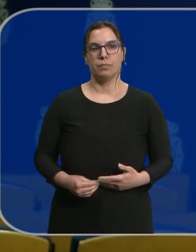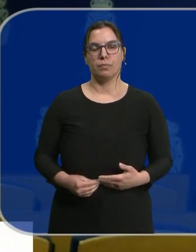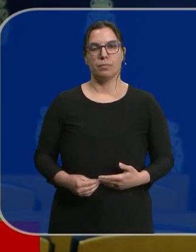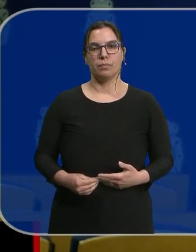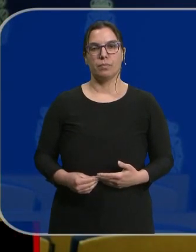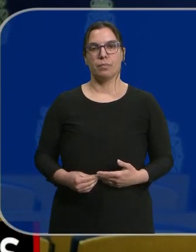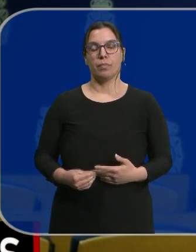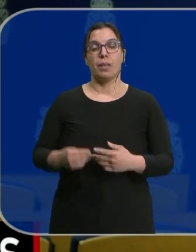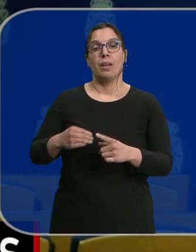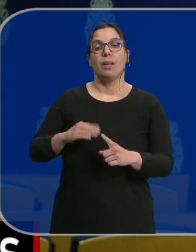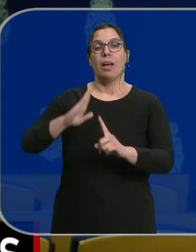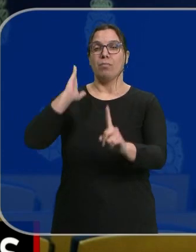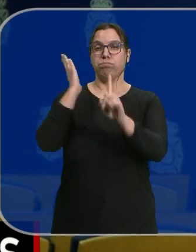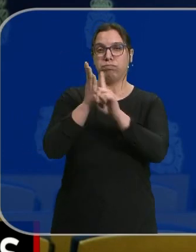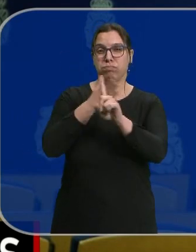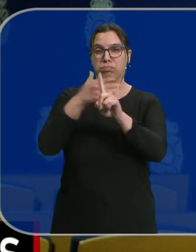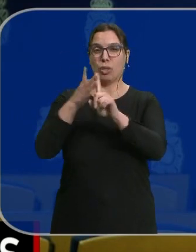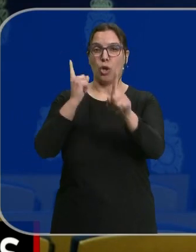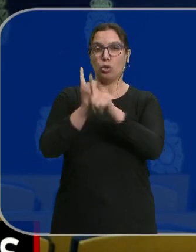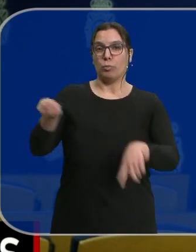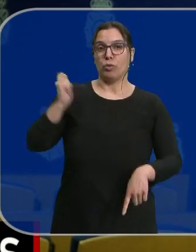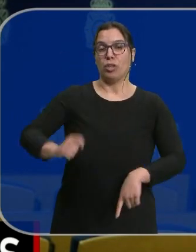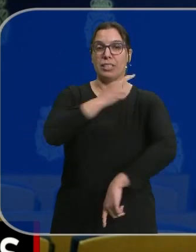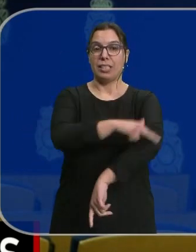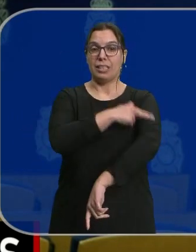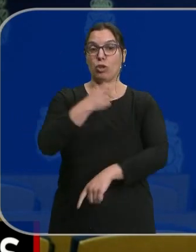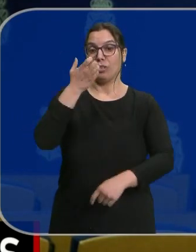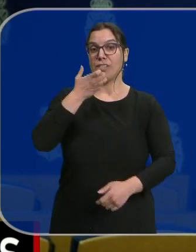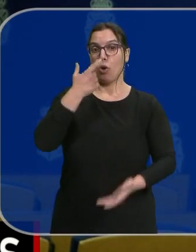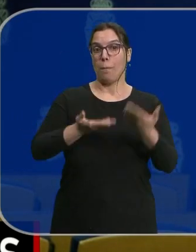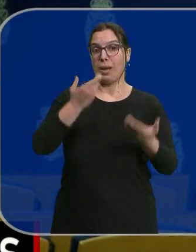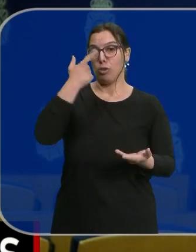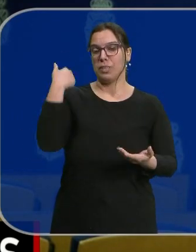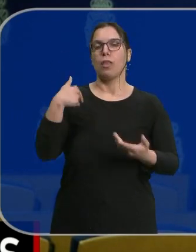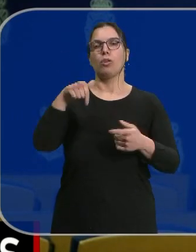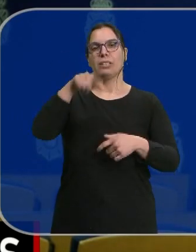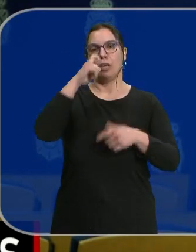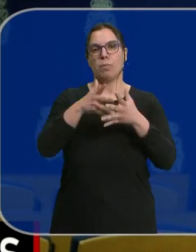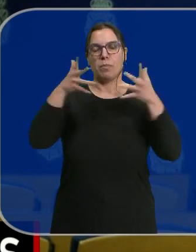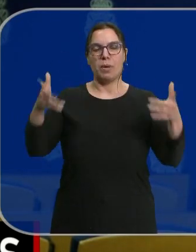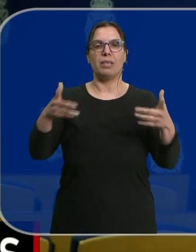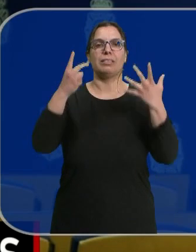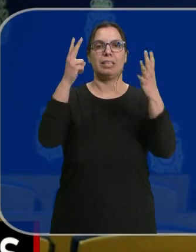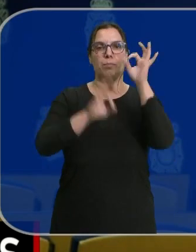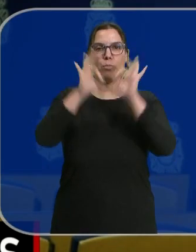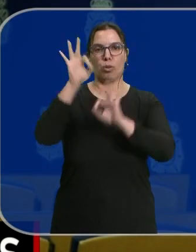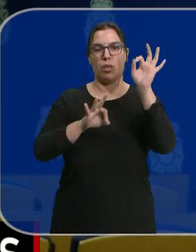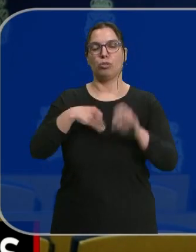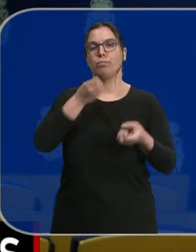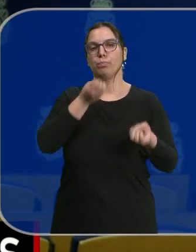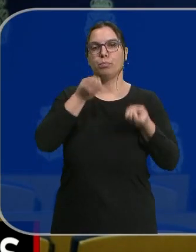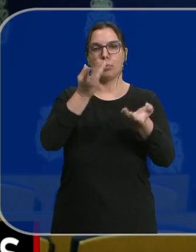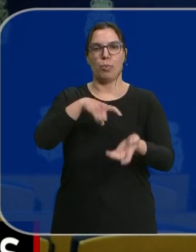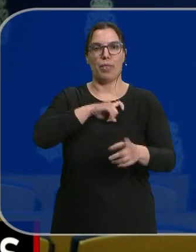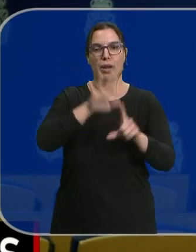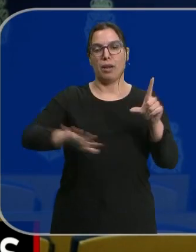Y las agresiones a profesionales sanitarios han aumentado un 7% respecto al año anterior. Son datos que ha ofrecido hoy mismo el Cuerpo de la Policía Nacional. Castilla